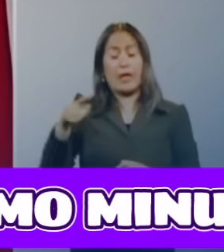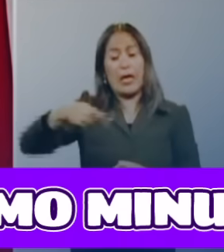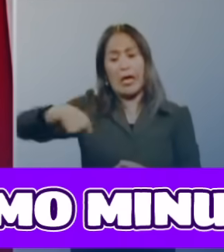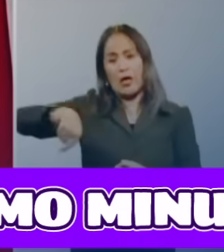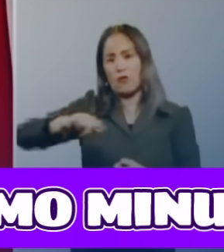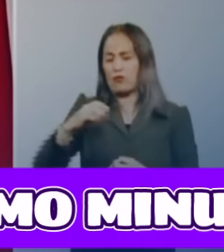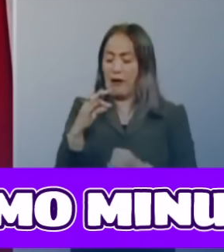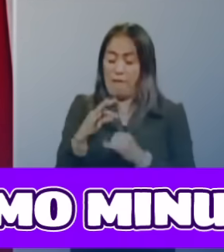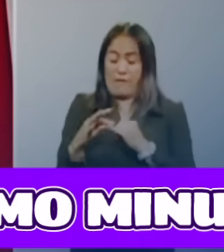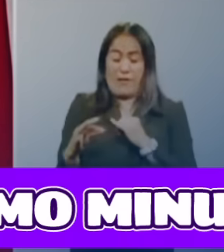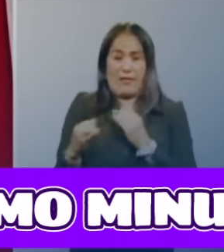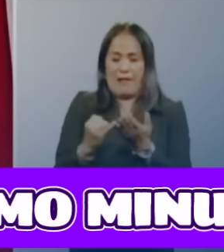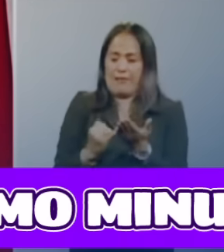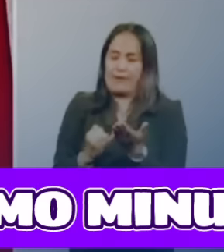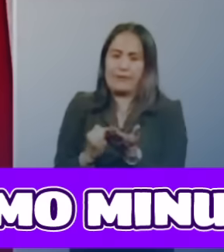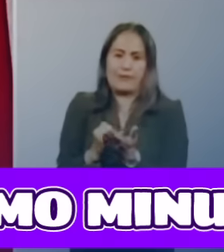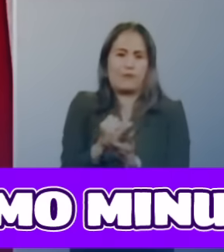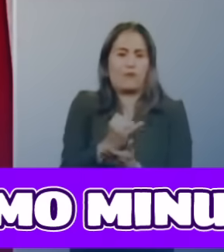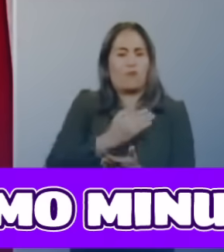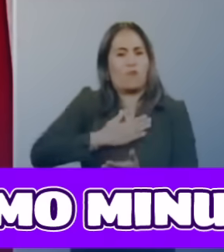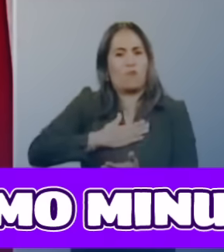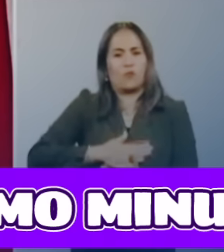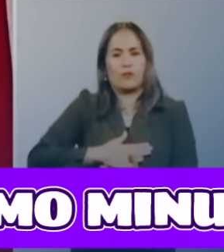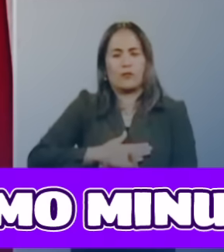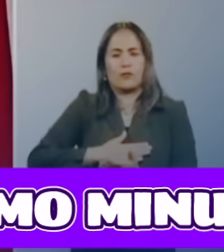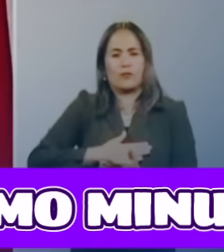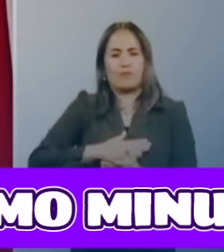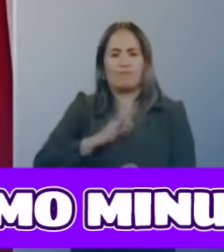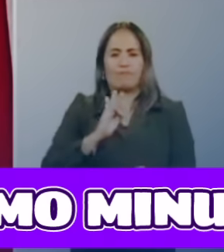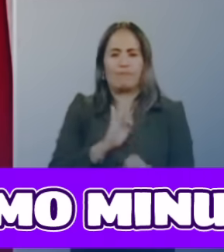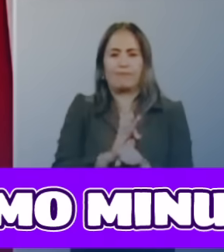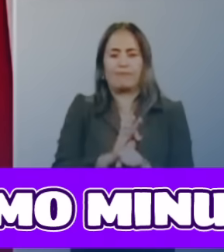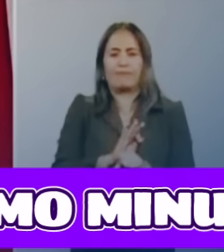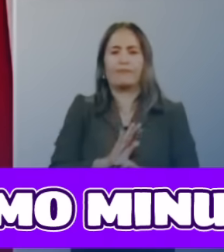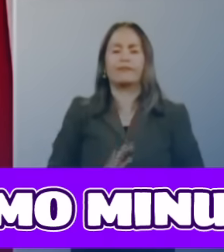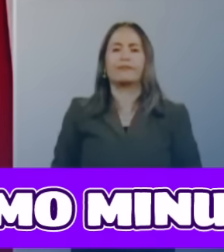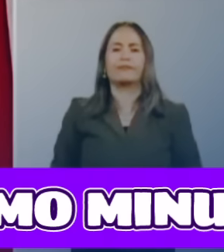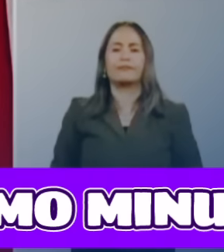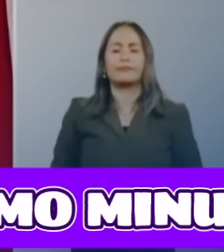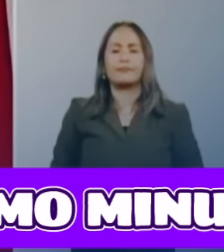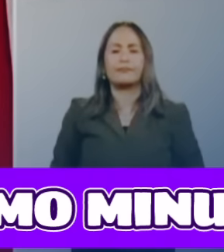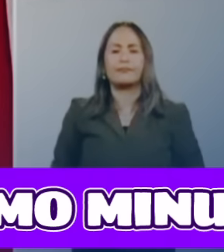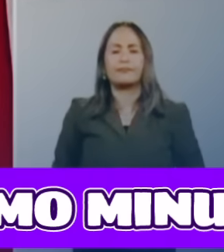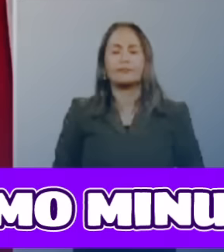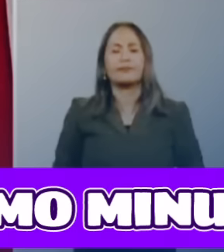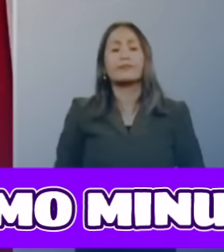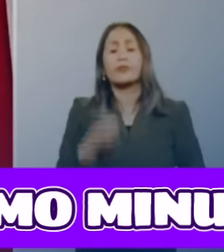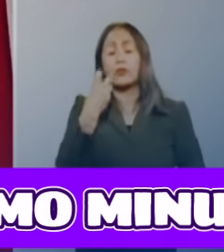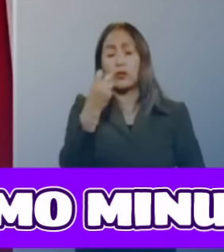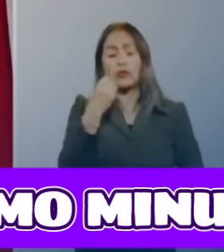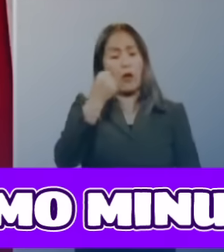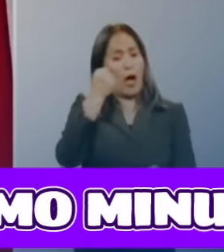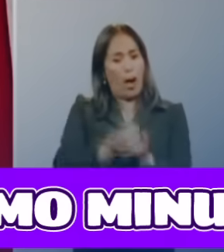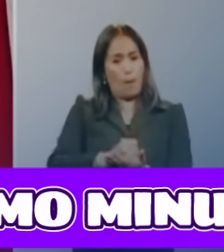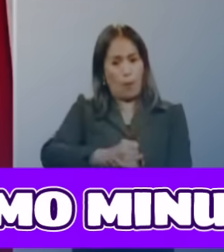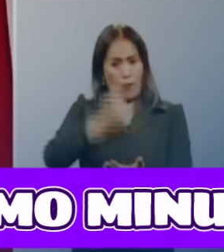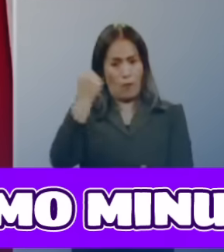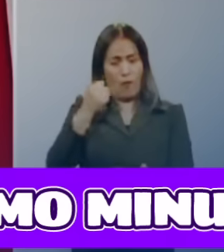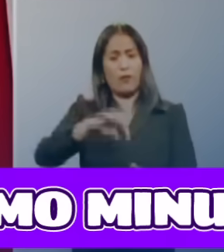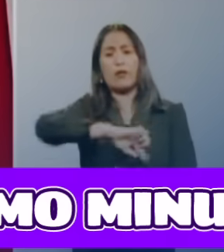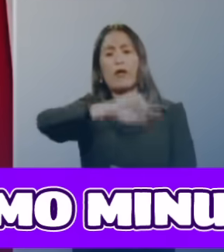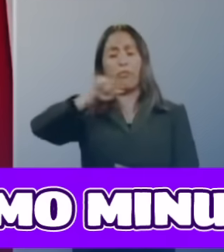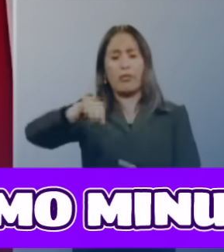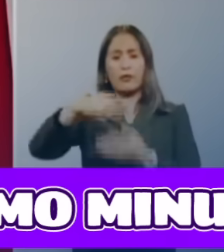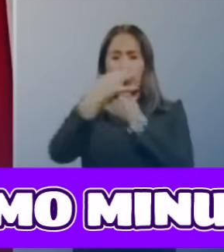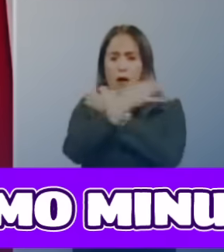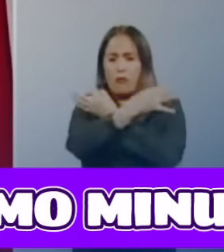término, la calidad de la justicia. De esa forma, fue aprobado y promulgado